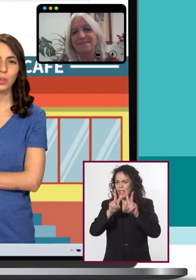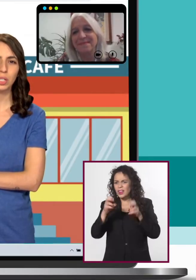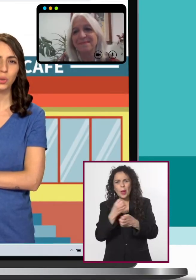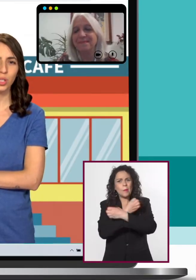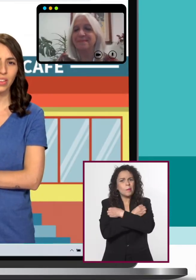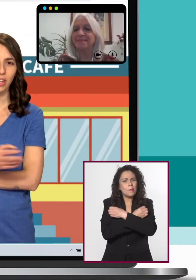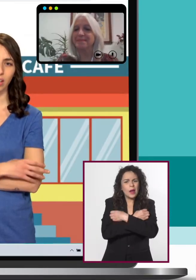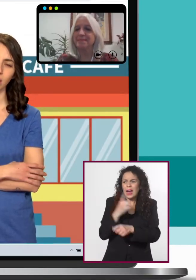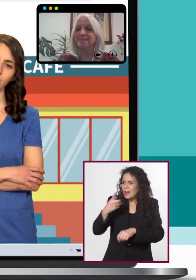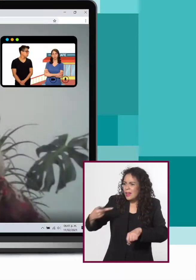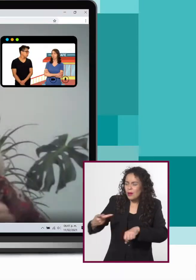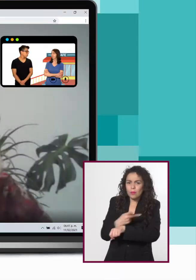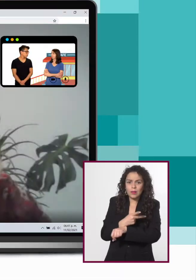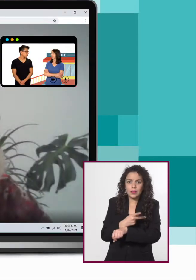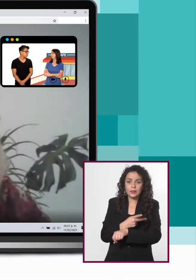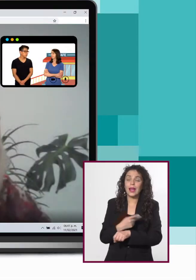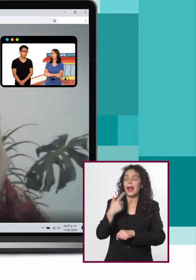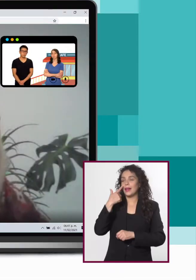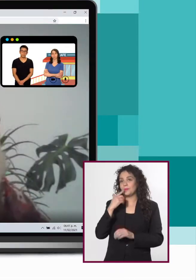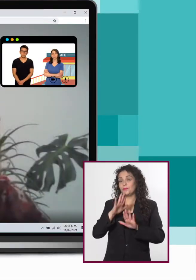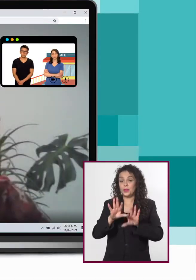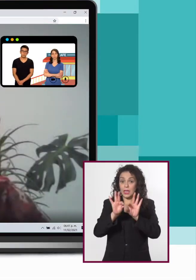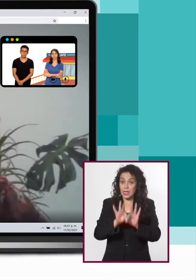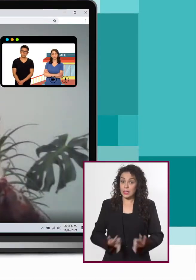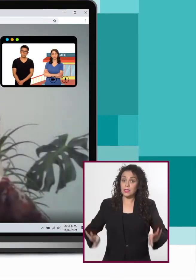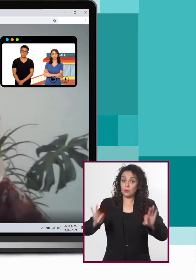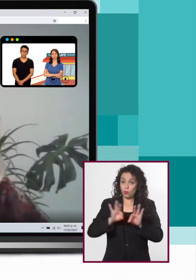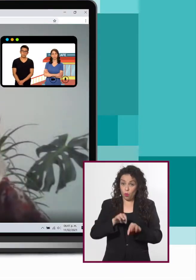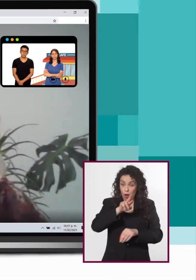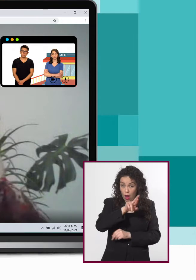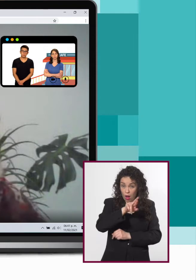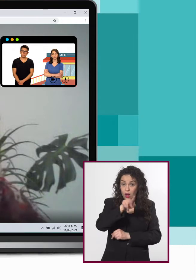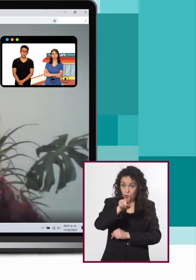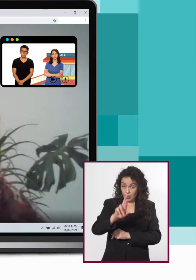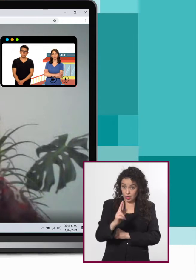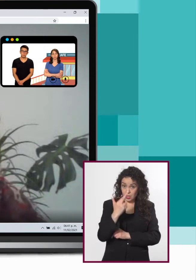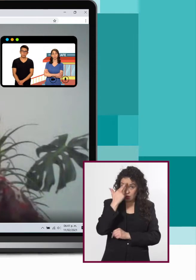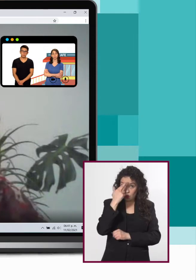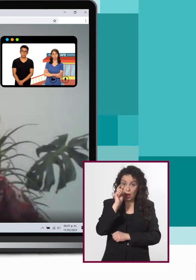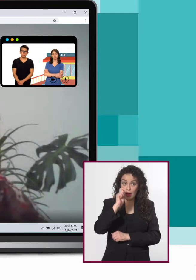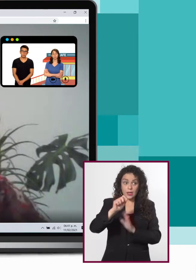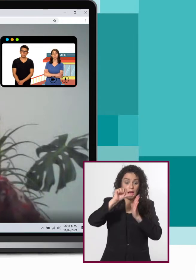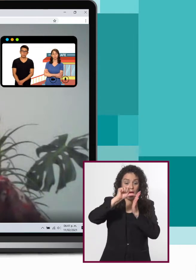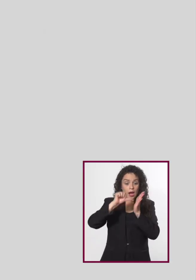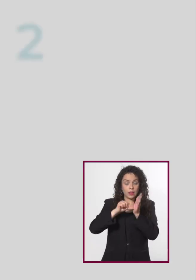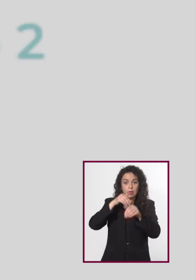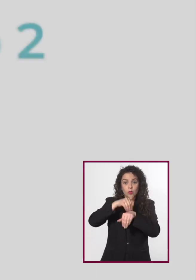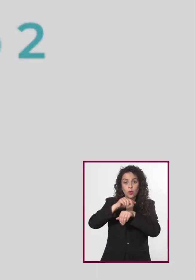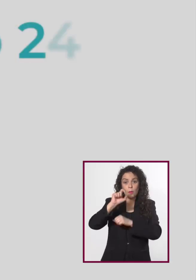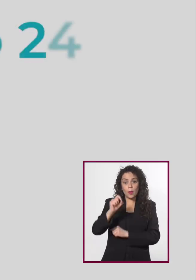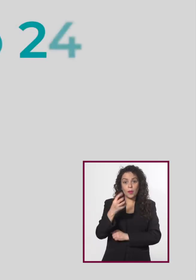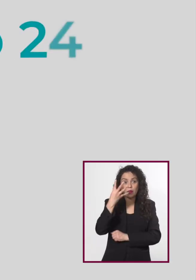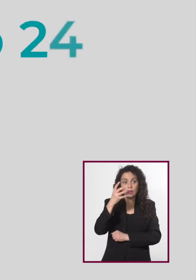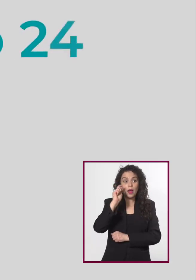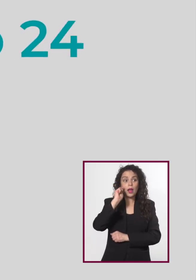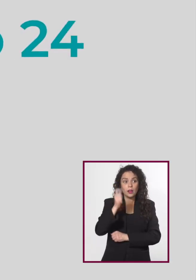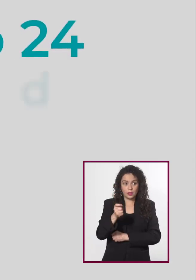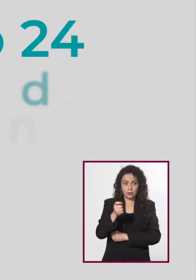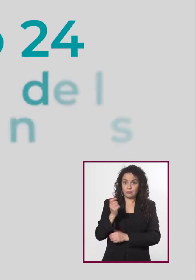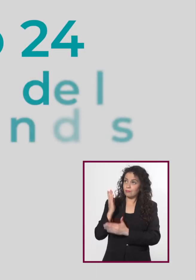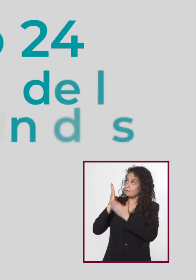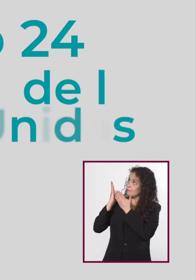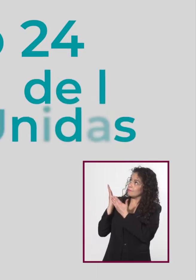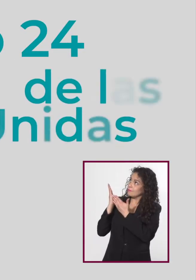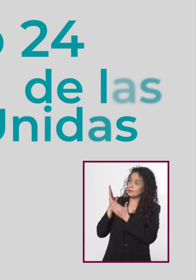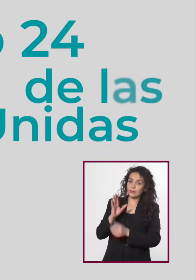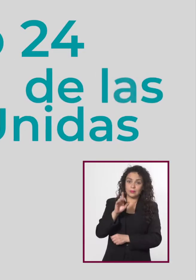educación qué sucede? Algo muy importante, tenemos que recordar que en el artículo 24 de la